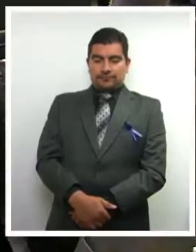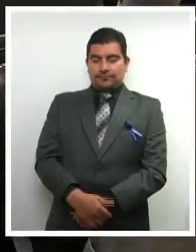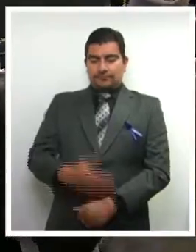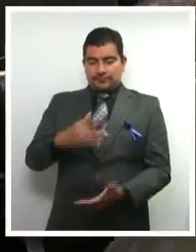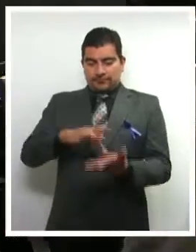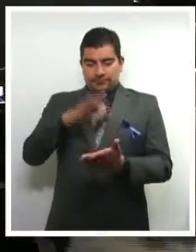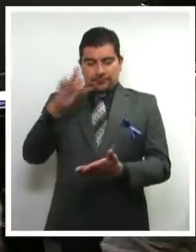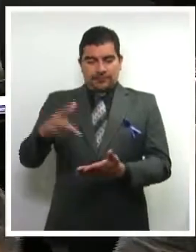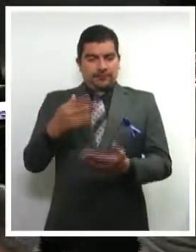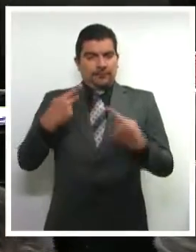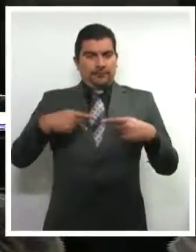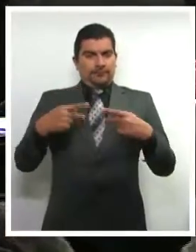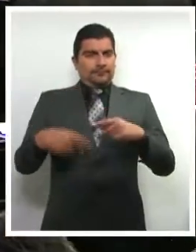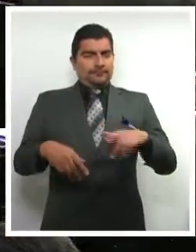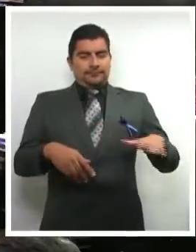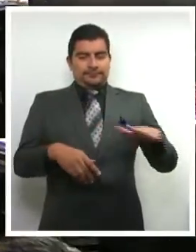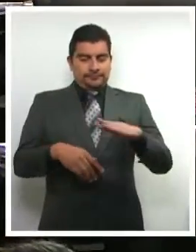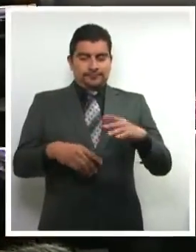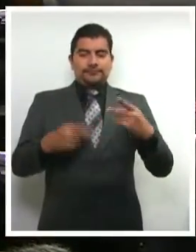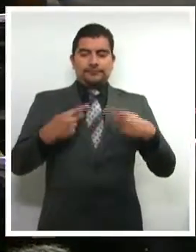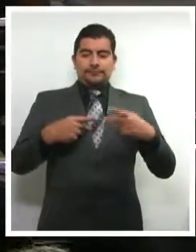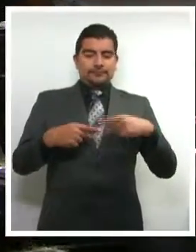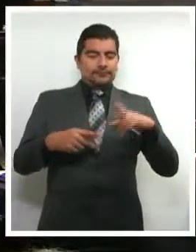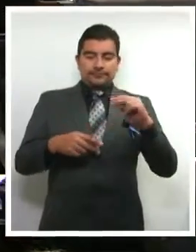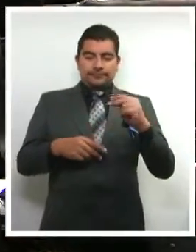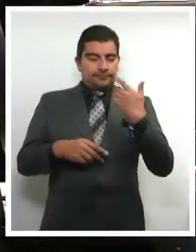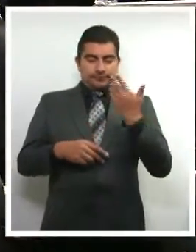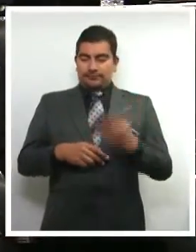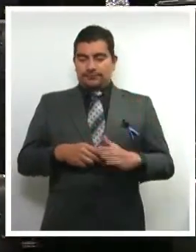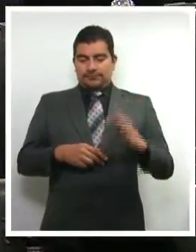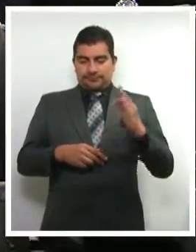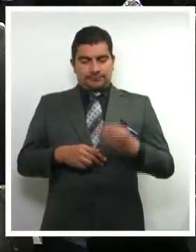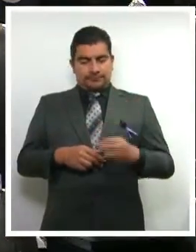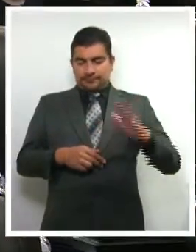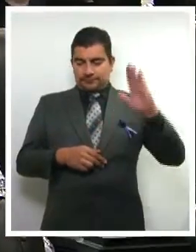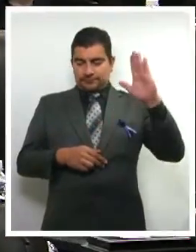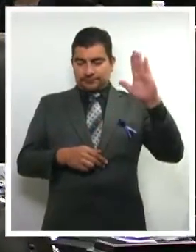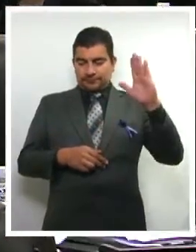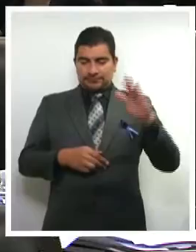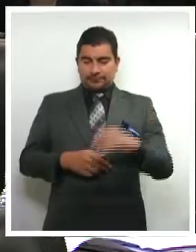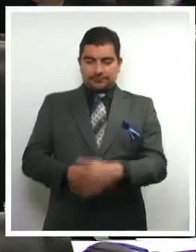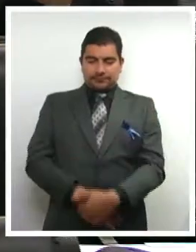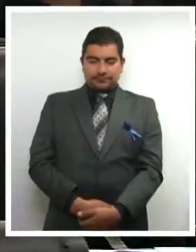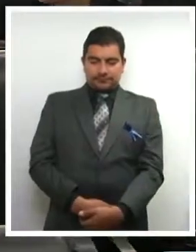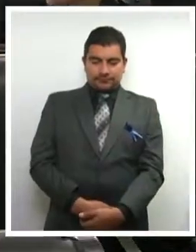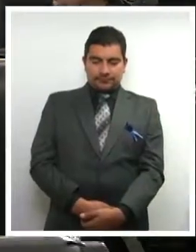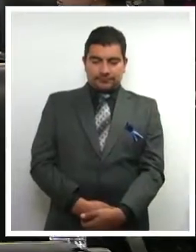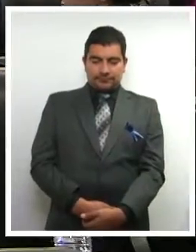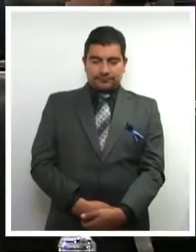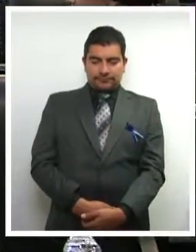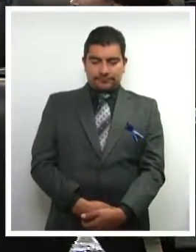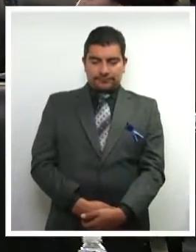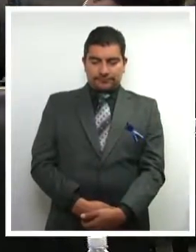Gracias. Las y los constituyentes que estén por la negativa, sírvanse manifestarlo.